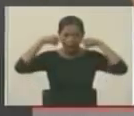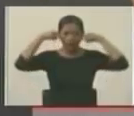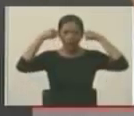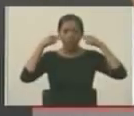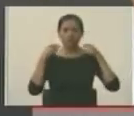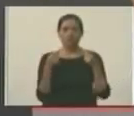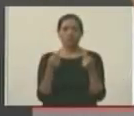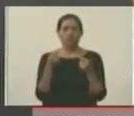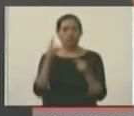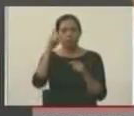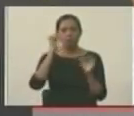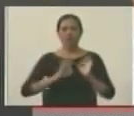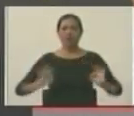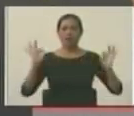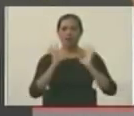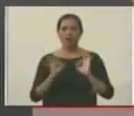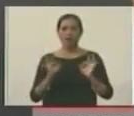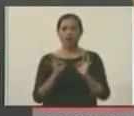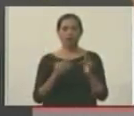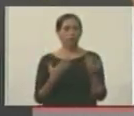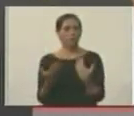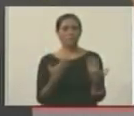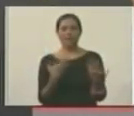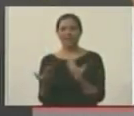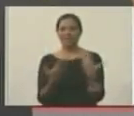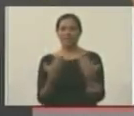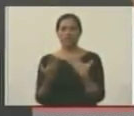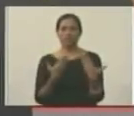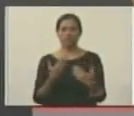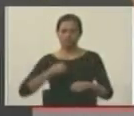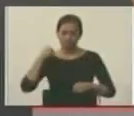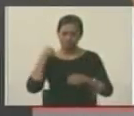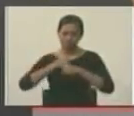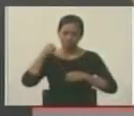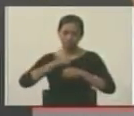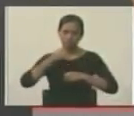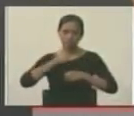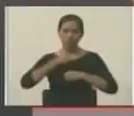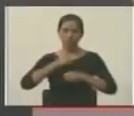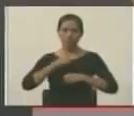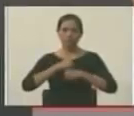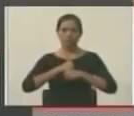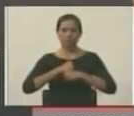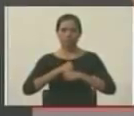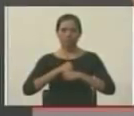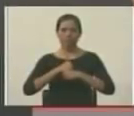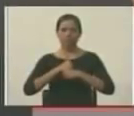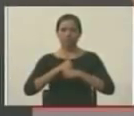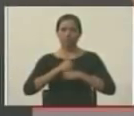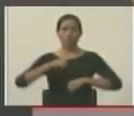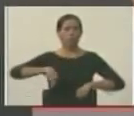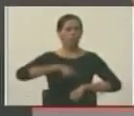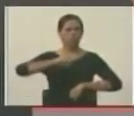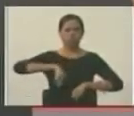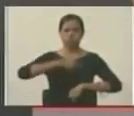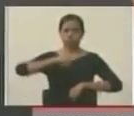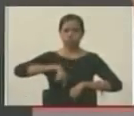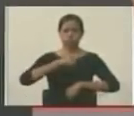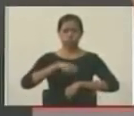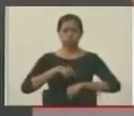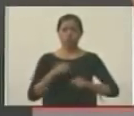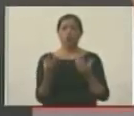¿no?, compartiendo jornadas de trabajo larguísimas junto a los trabajadores de